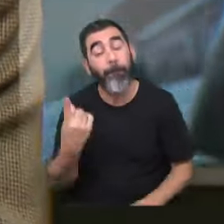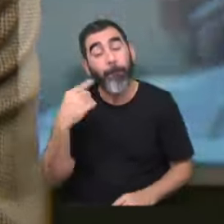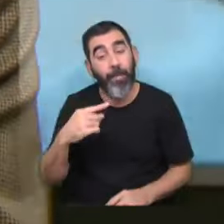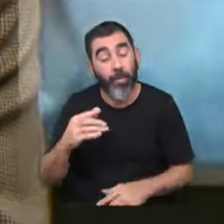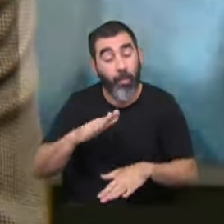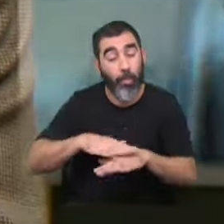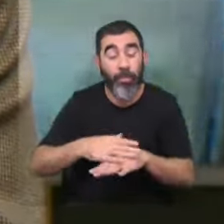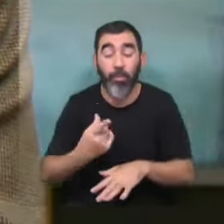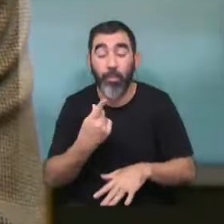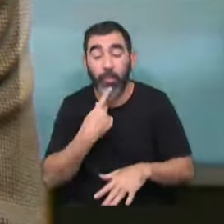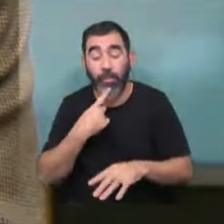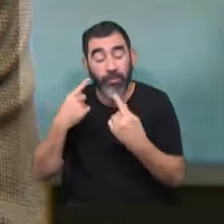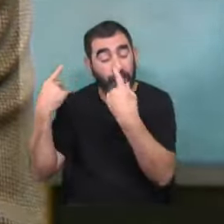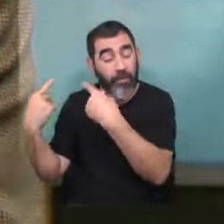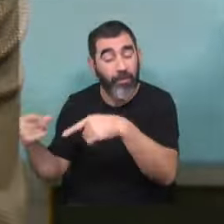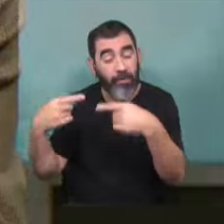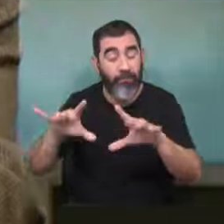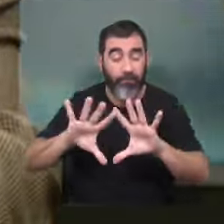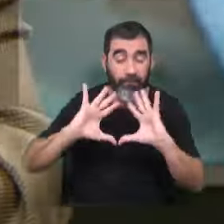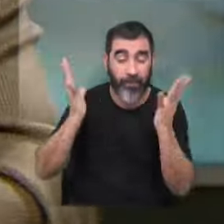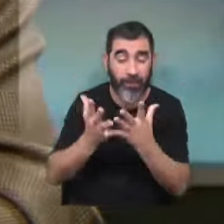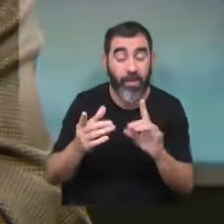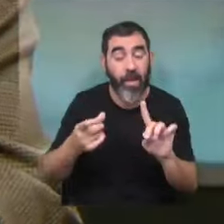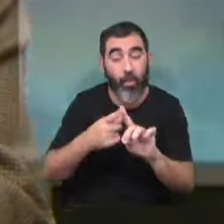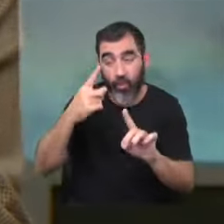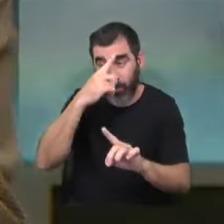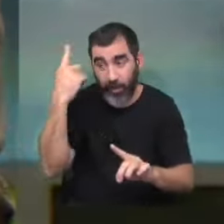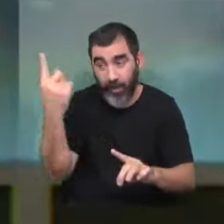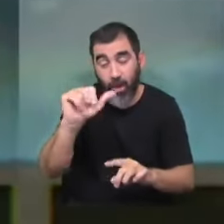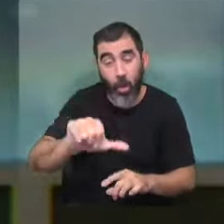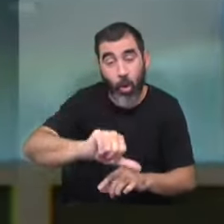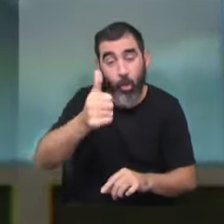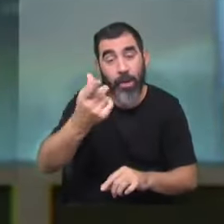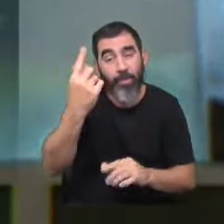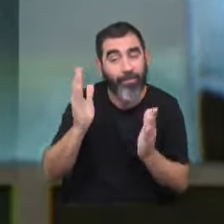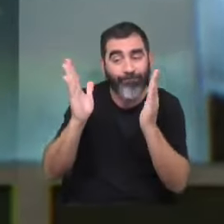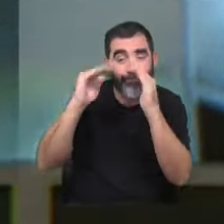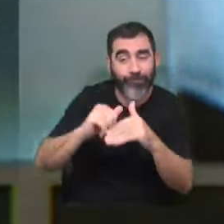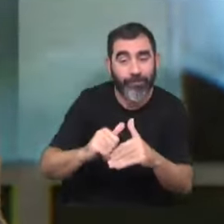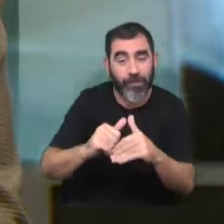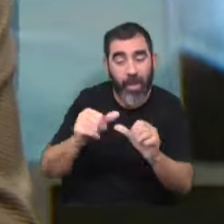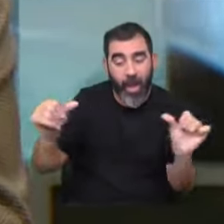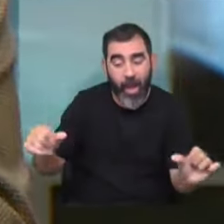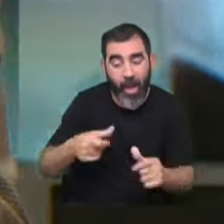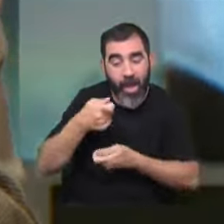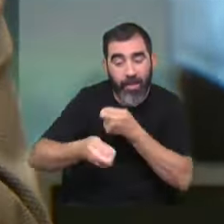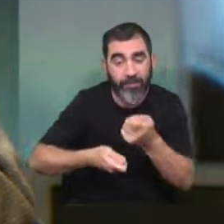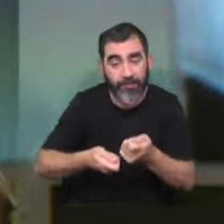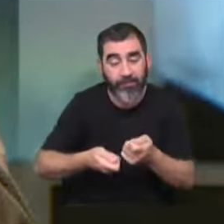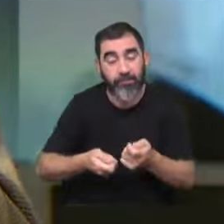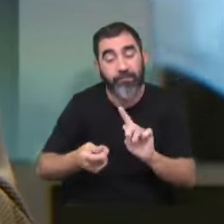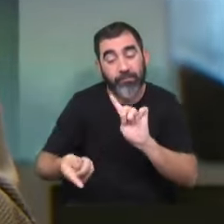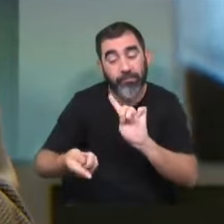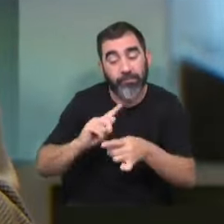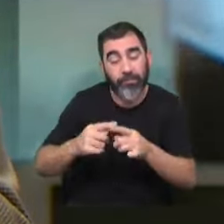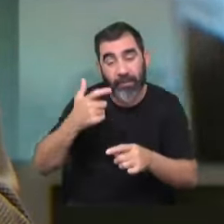momento político del mundo es distinto. Entonces el acuerdo internacional se logró, pero no llega a la implementación. Ahora, después hay una relación ahí